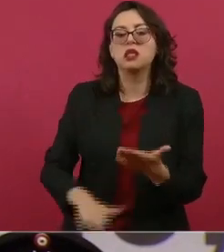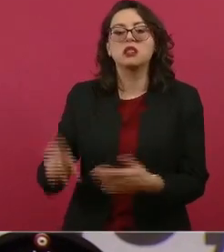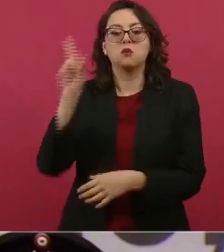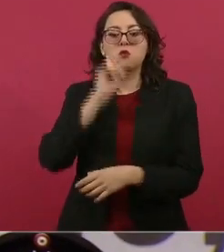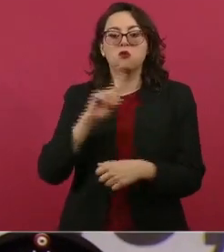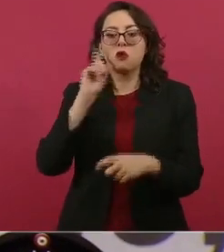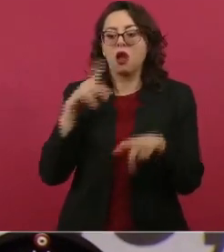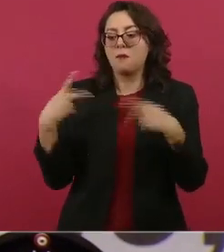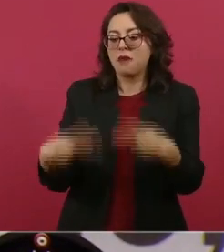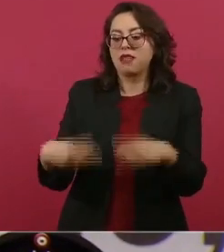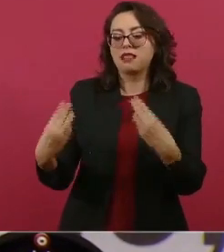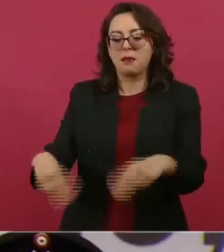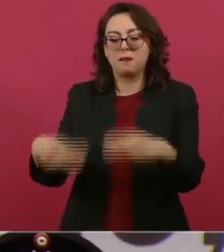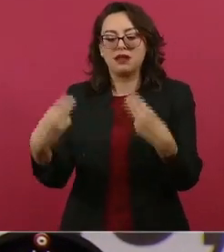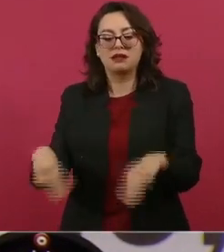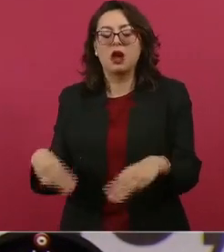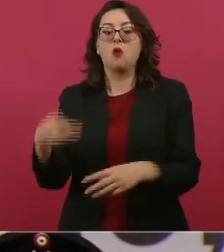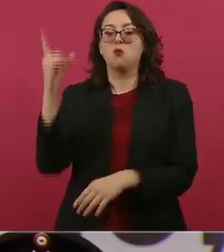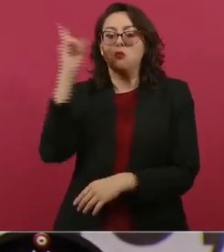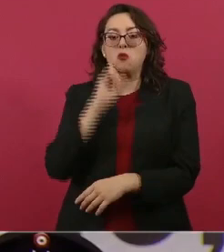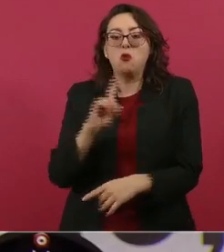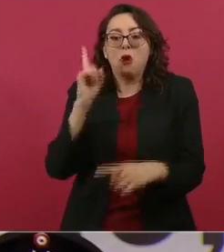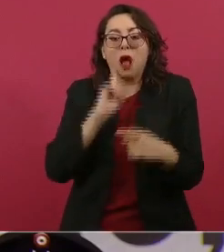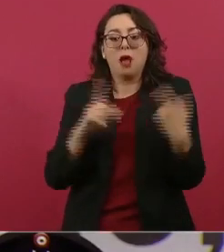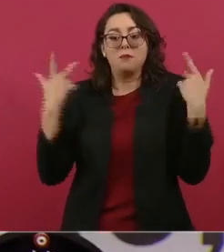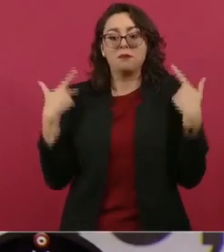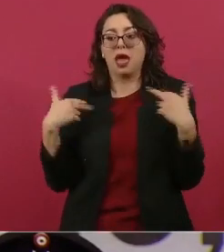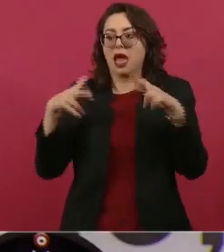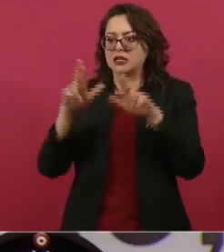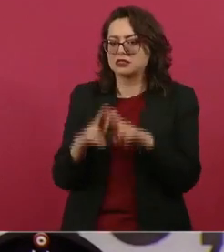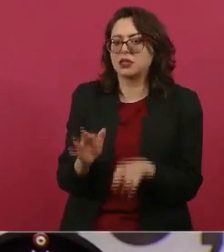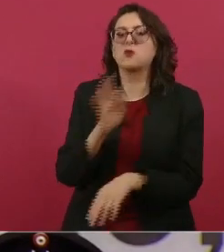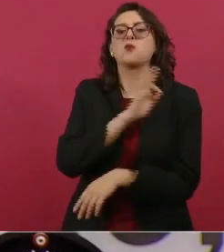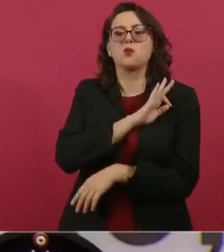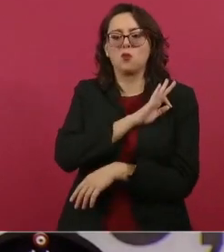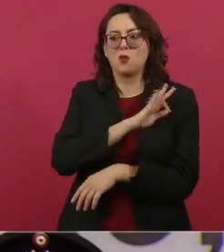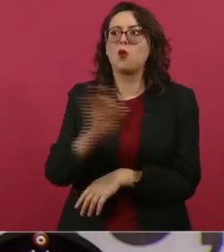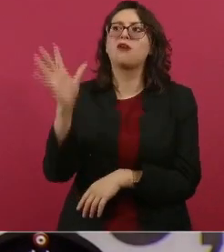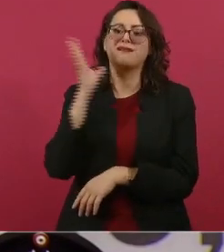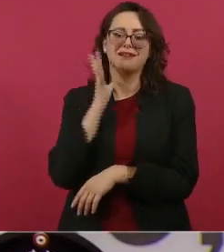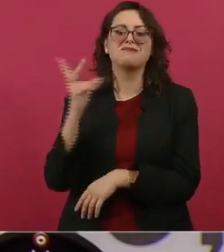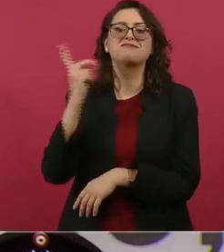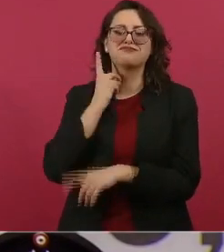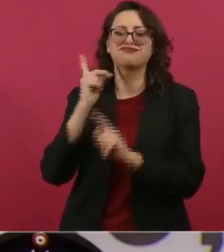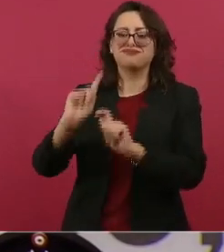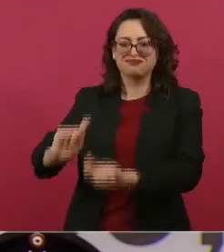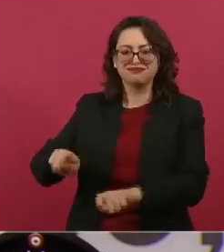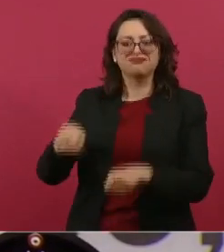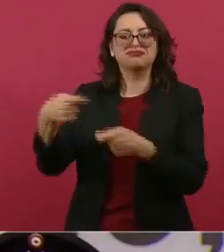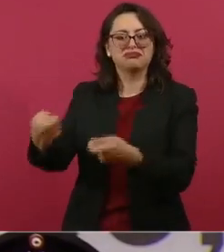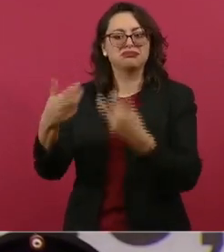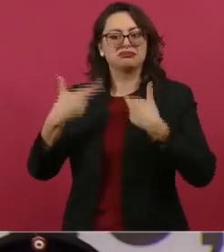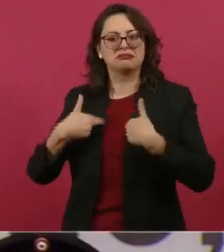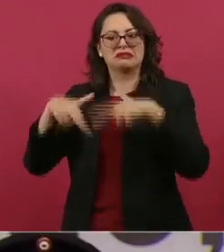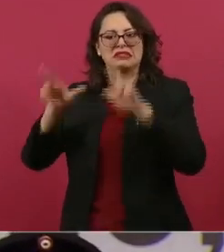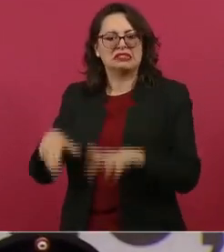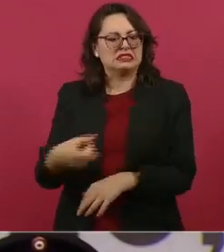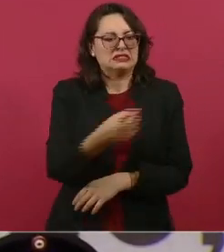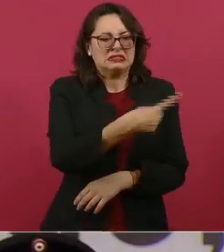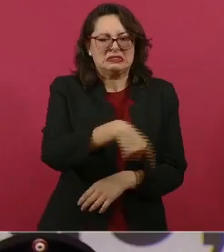una maestra pudiera representarnos dignamente en el Congreso de la Unión. Los que